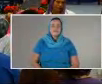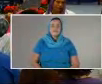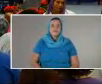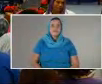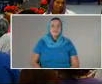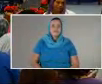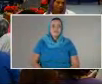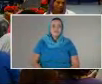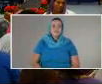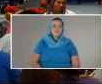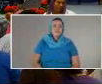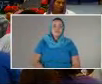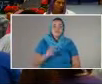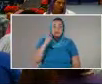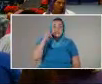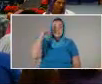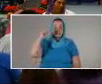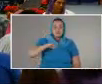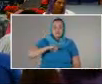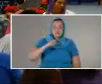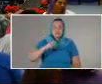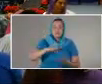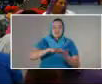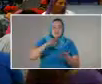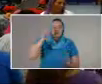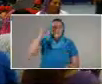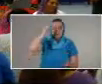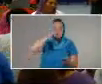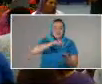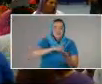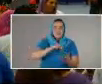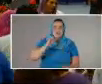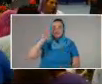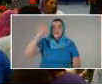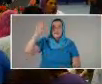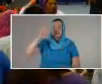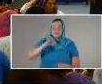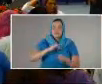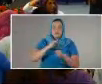El Señor se está glorificando en medio de su pueblo.